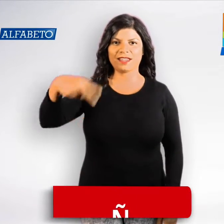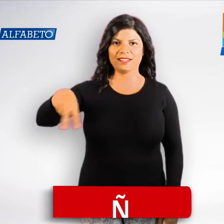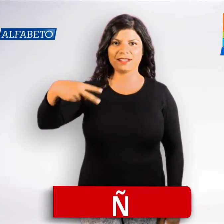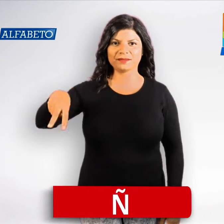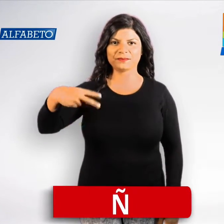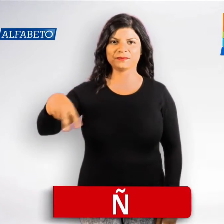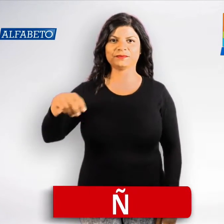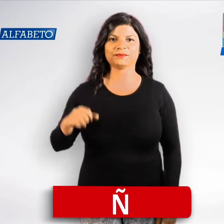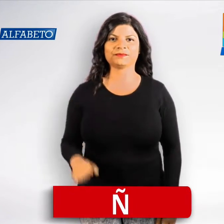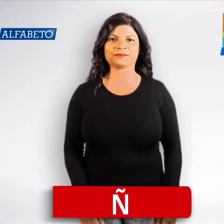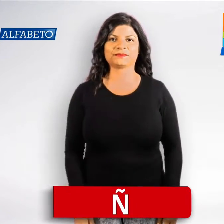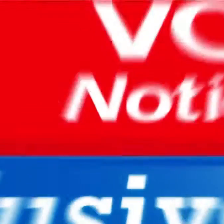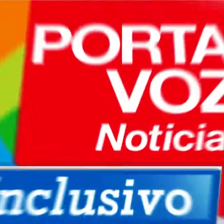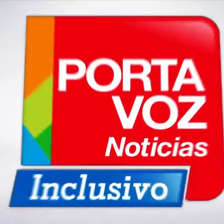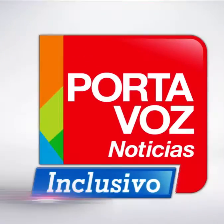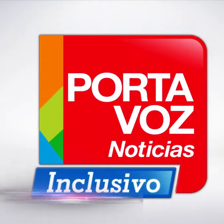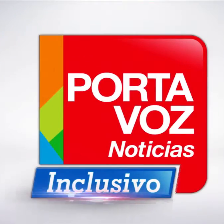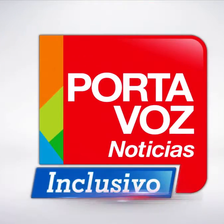Ñ.